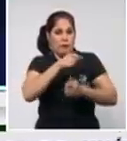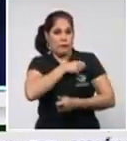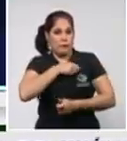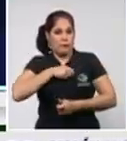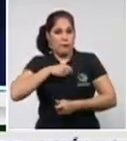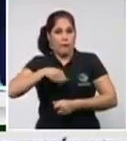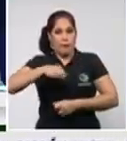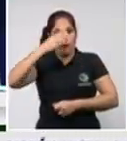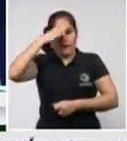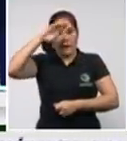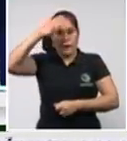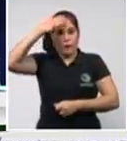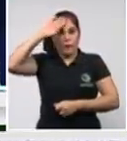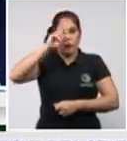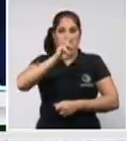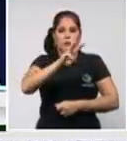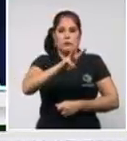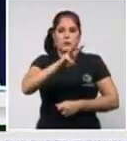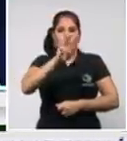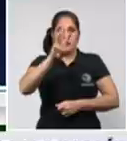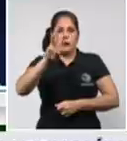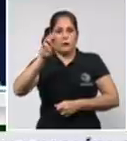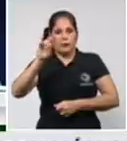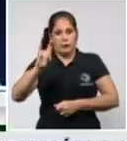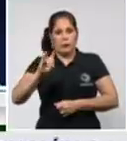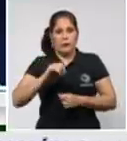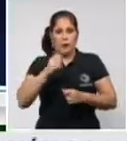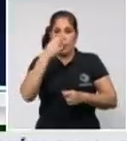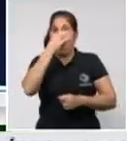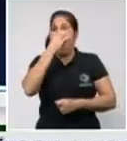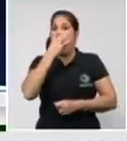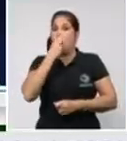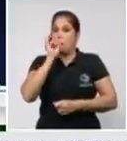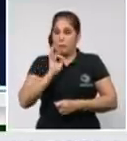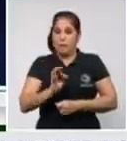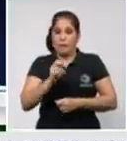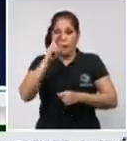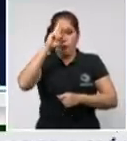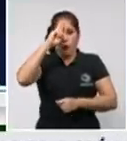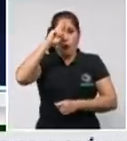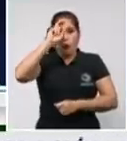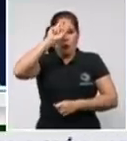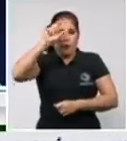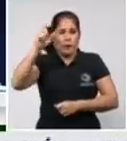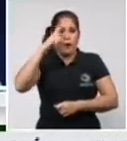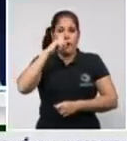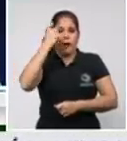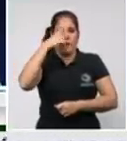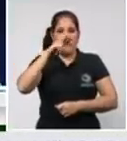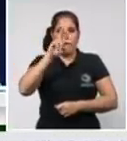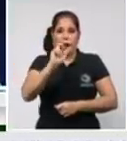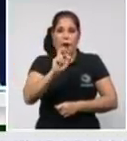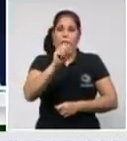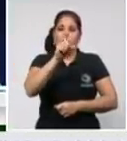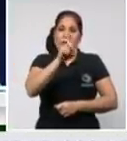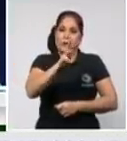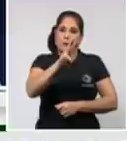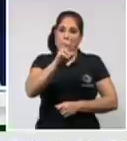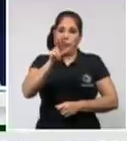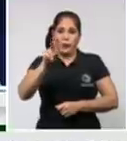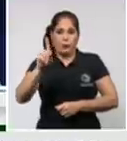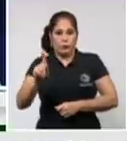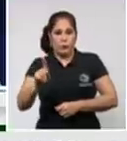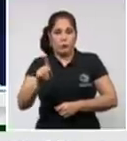nuestro país, 339. Los del Hospital Naval, 321. El Centro de